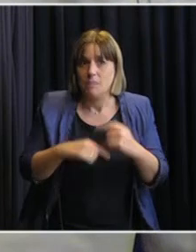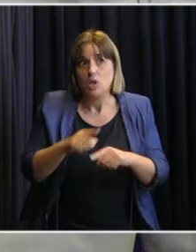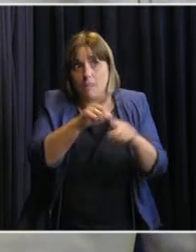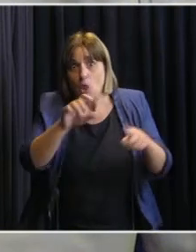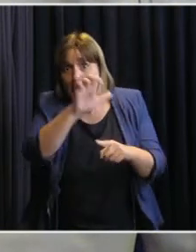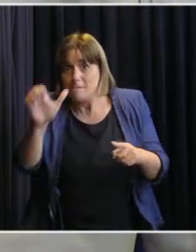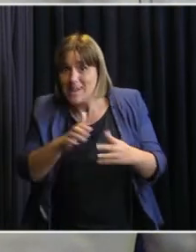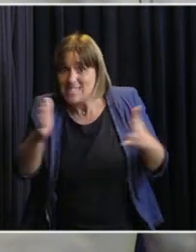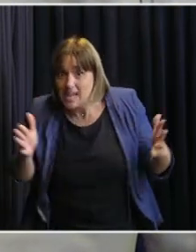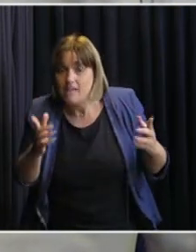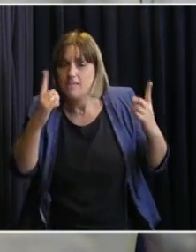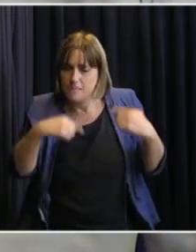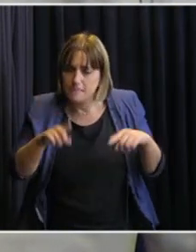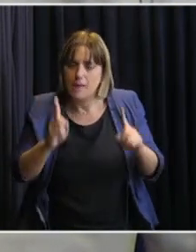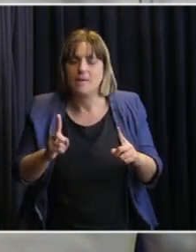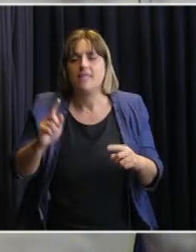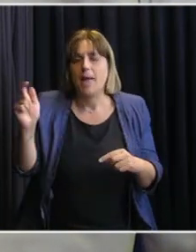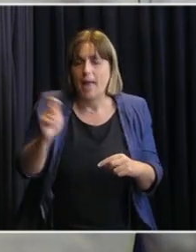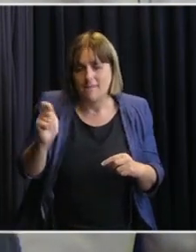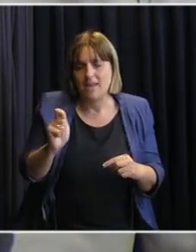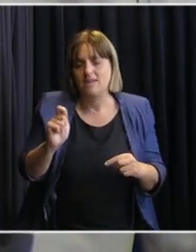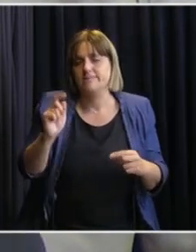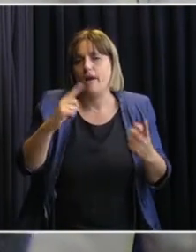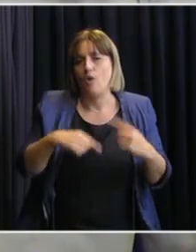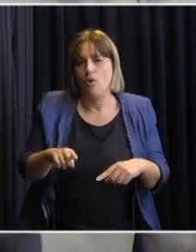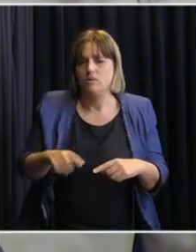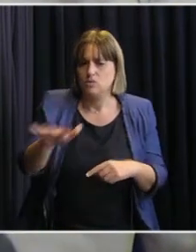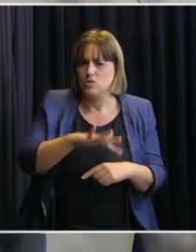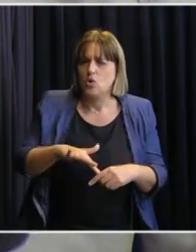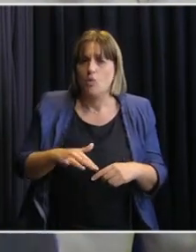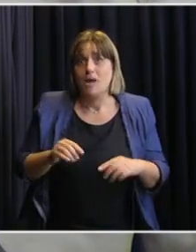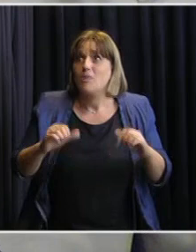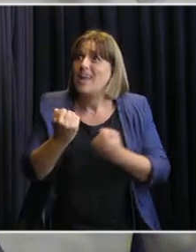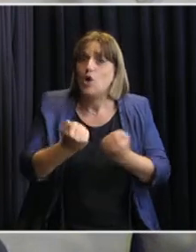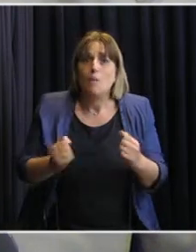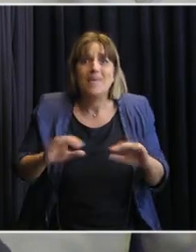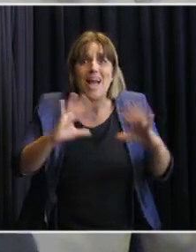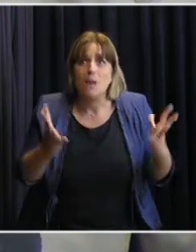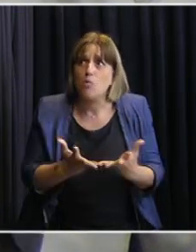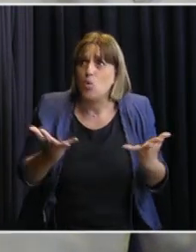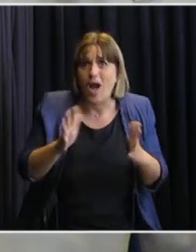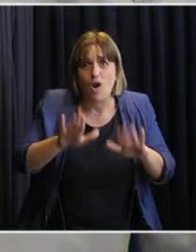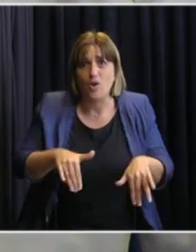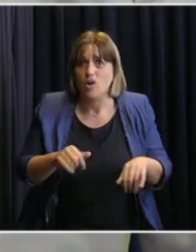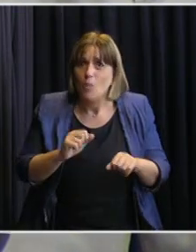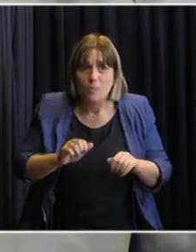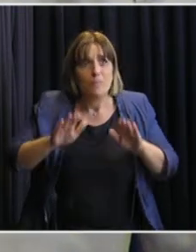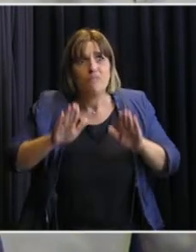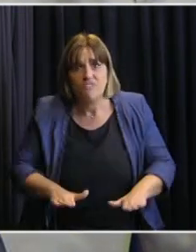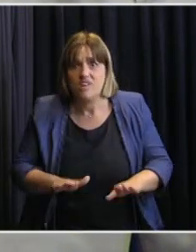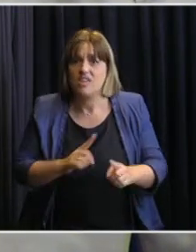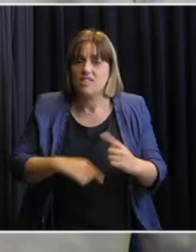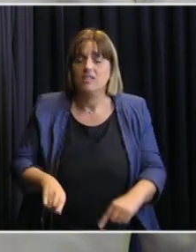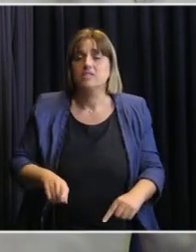en situación de una pérdida de situación compleja, porque en la economía mundial se empleó en muchas veces en la situación